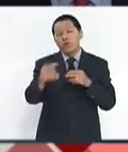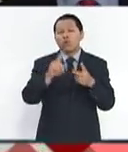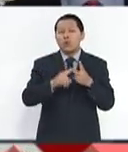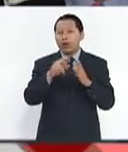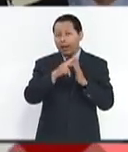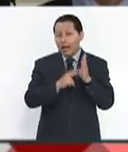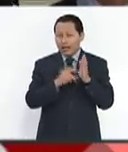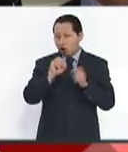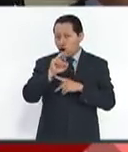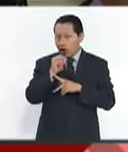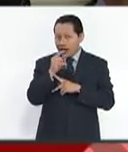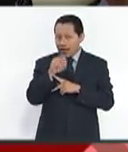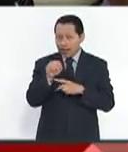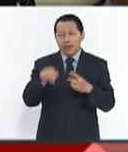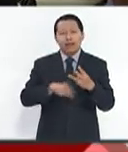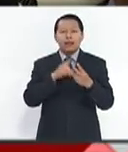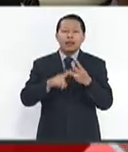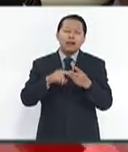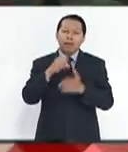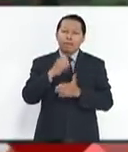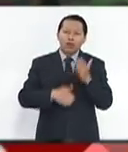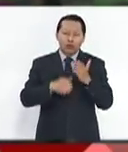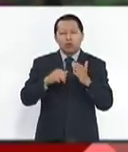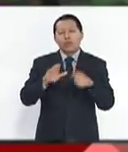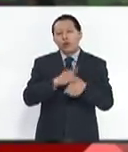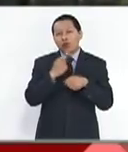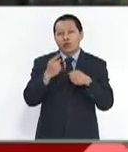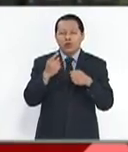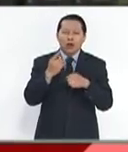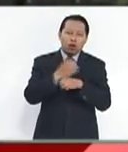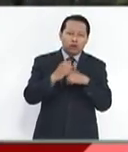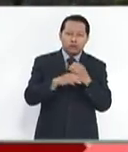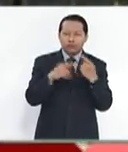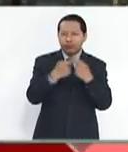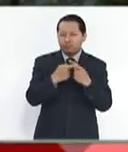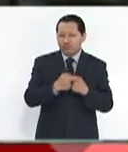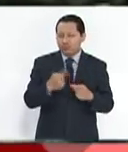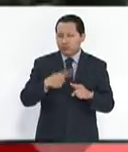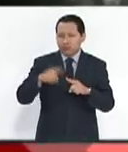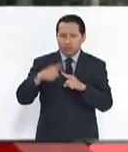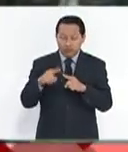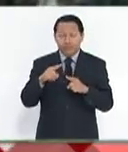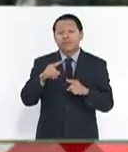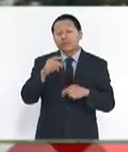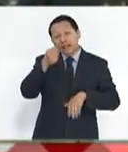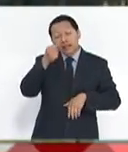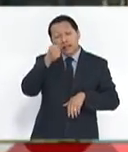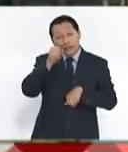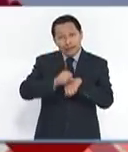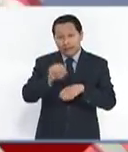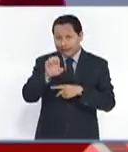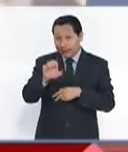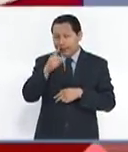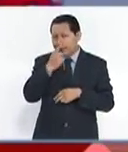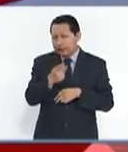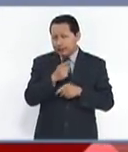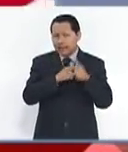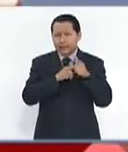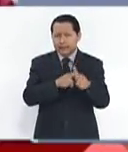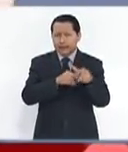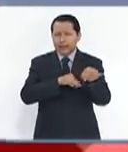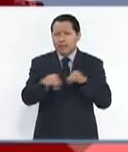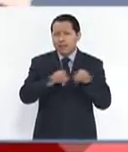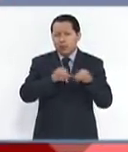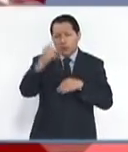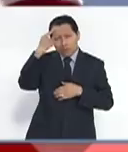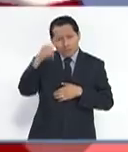así como los capítulos de solución de controversias. A pesar de ello, el secretario Ildefonso Guajardo aseguró que van a seguir los trabajos